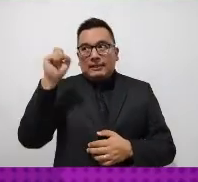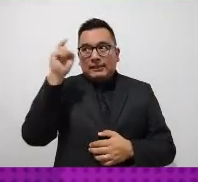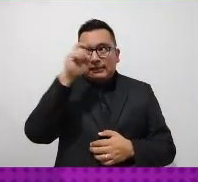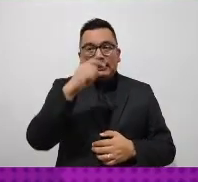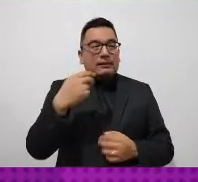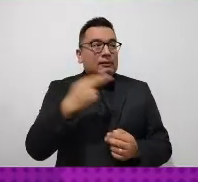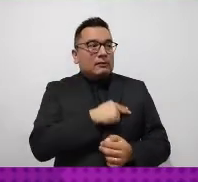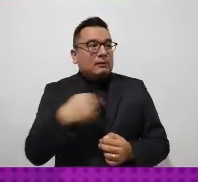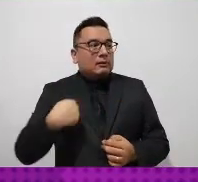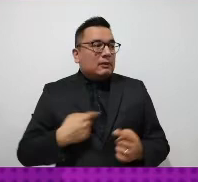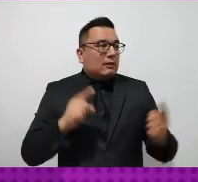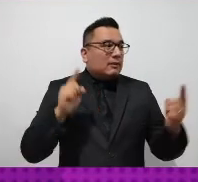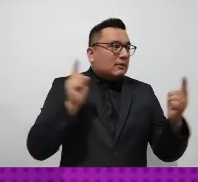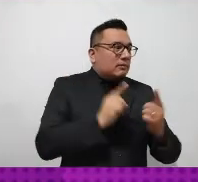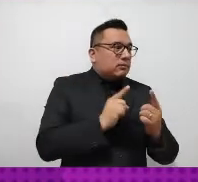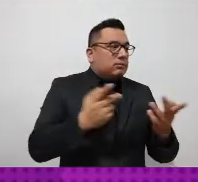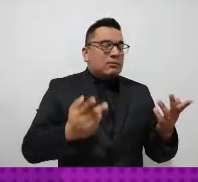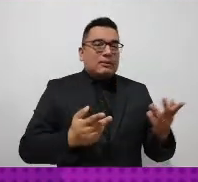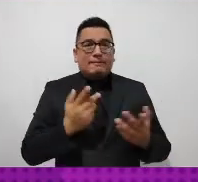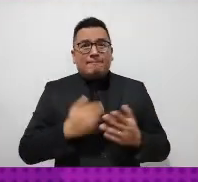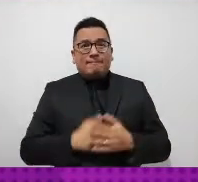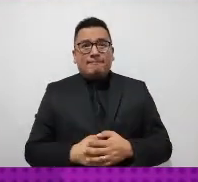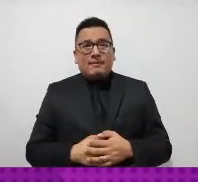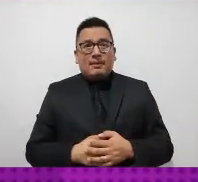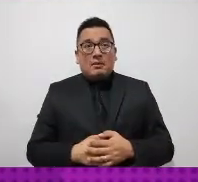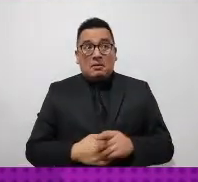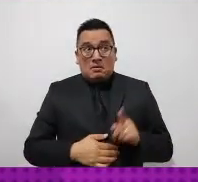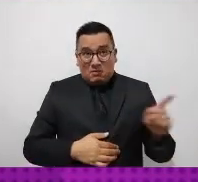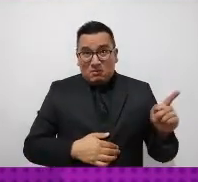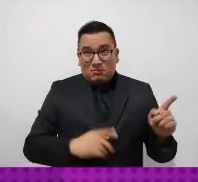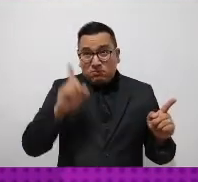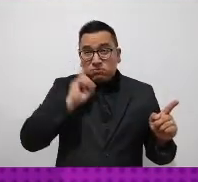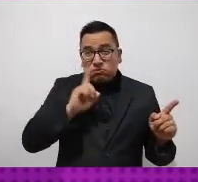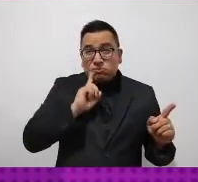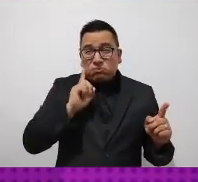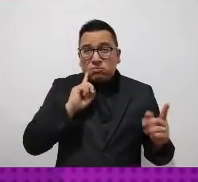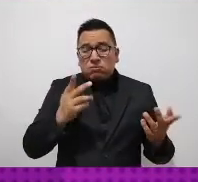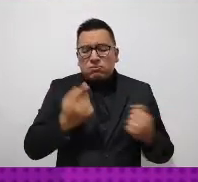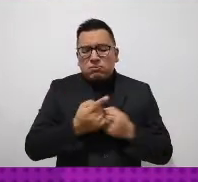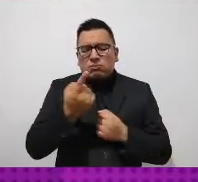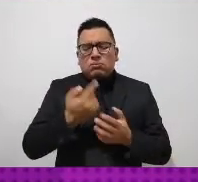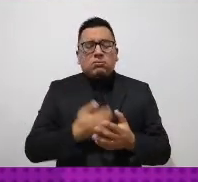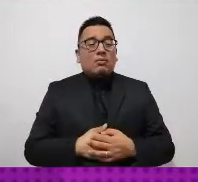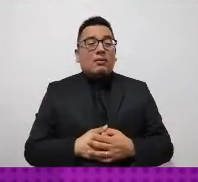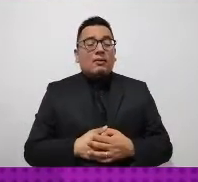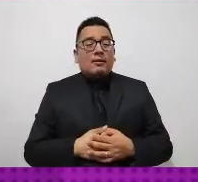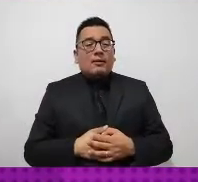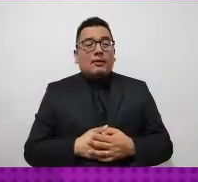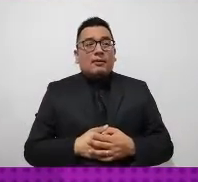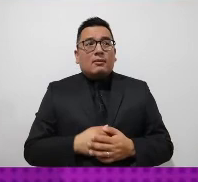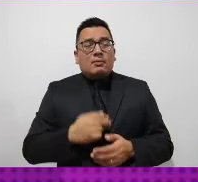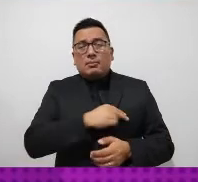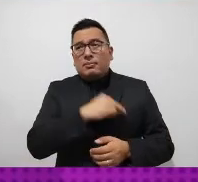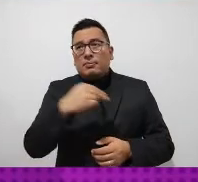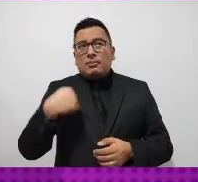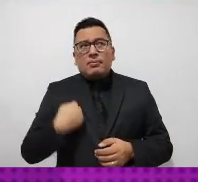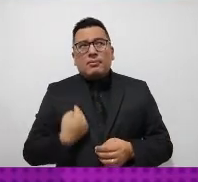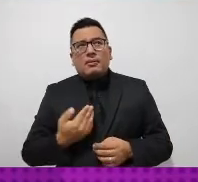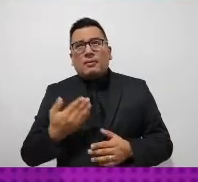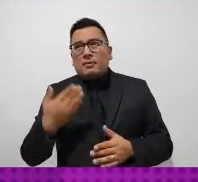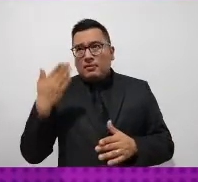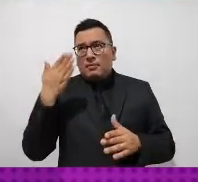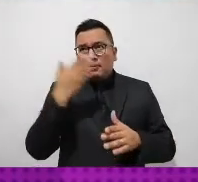difícil que nos abrieran las puertas, que las mismas mujeres, porque en la mayoría de las ocasiones nos